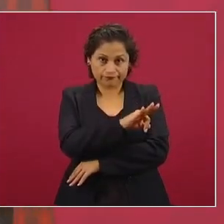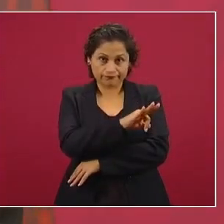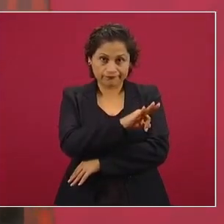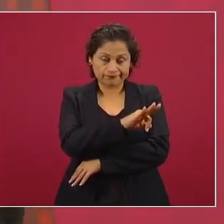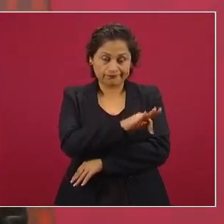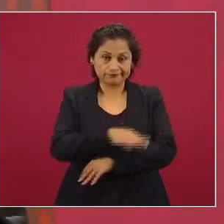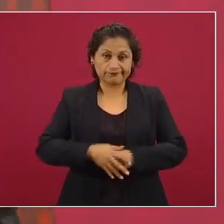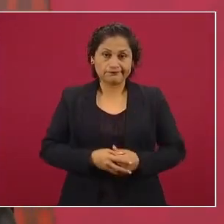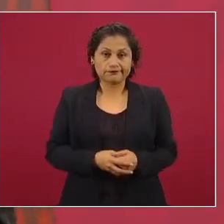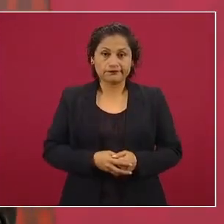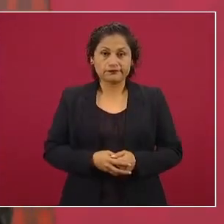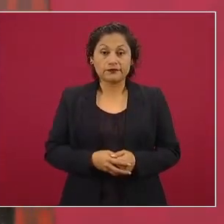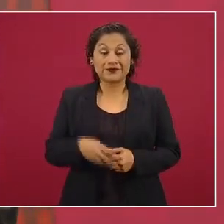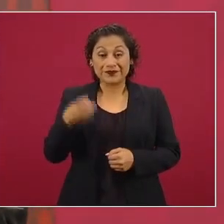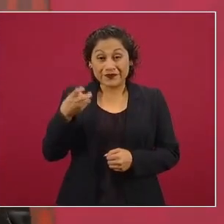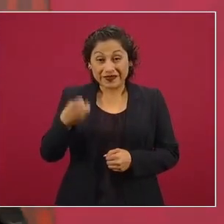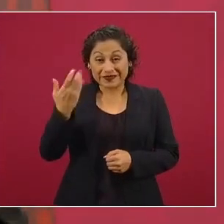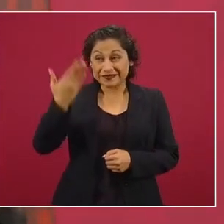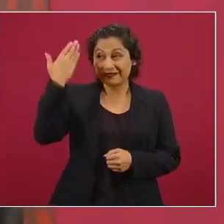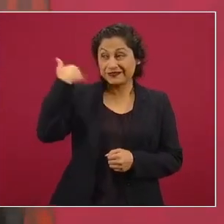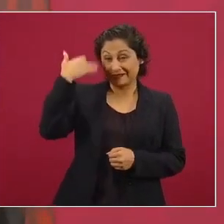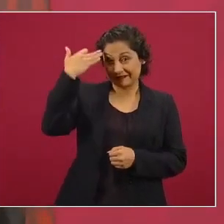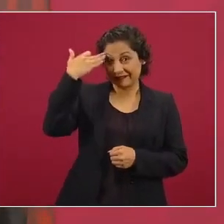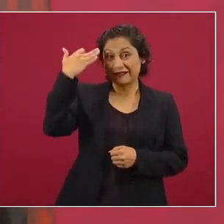En ese entonces la prensa